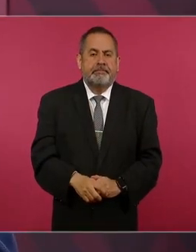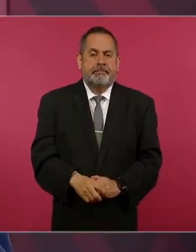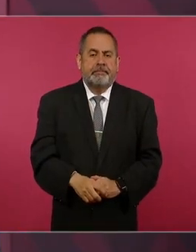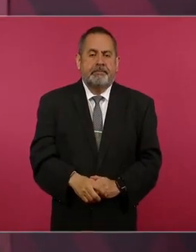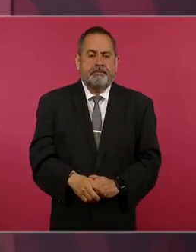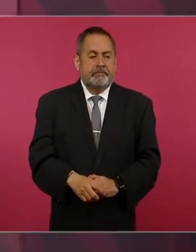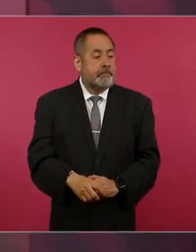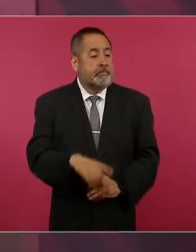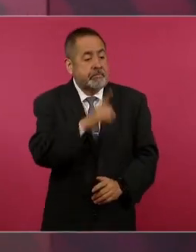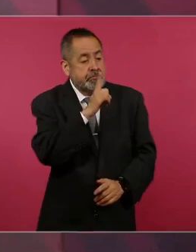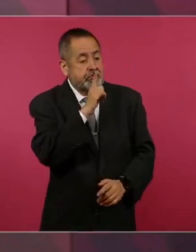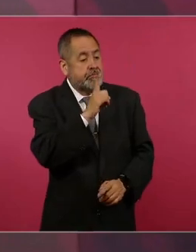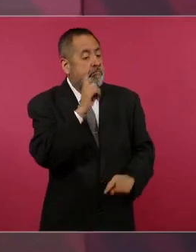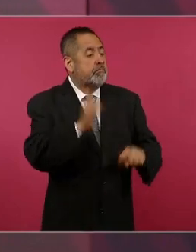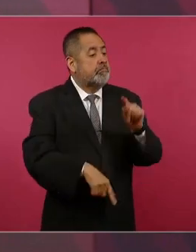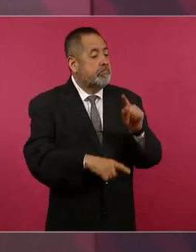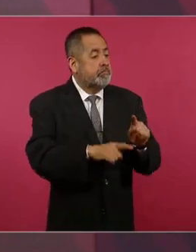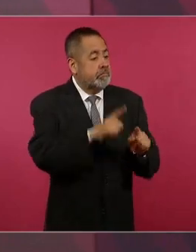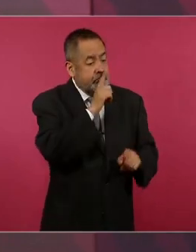censuramos.